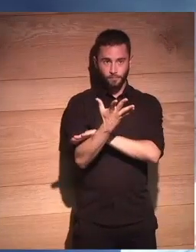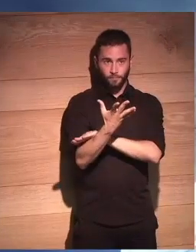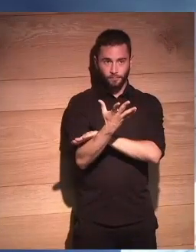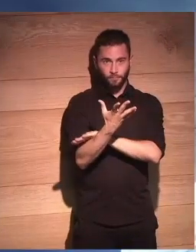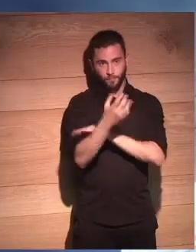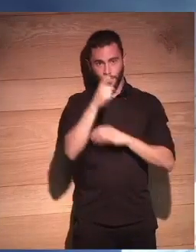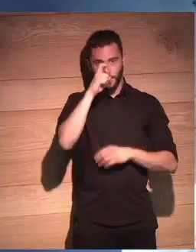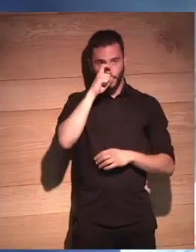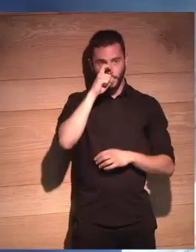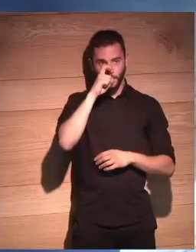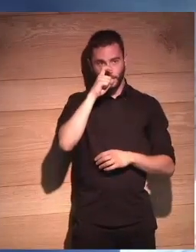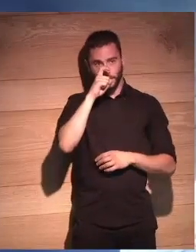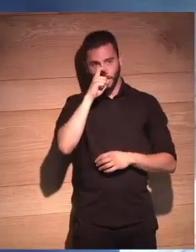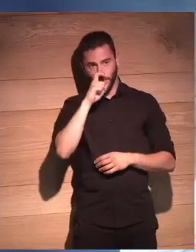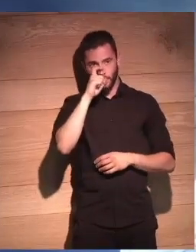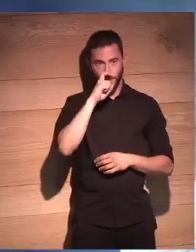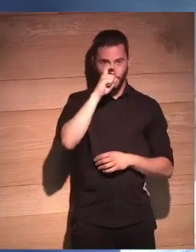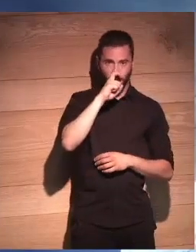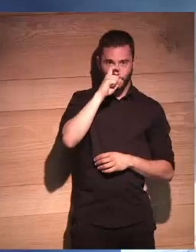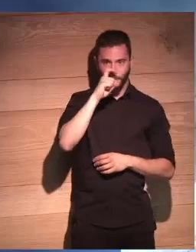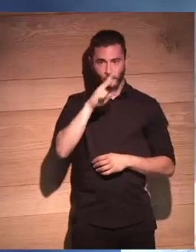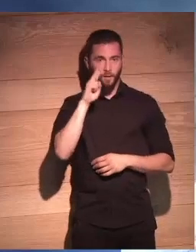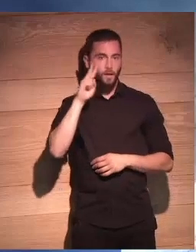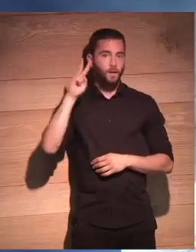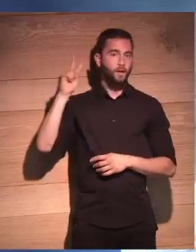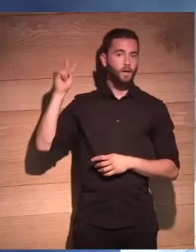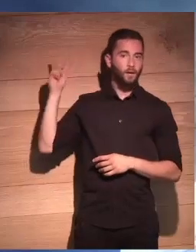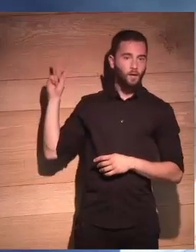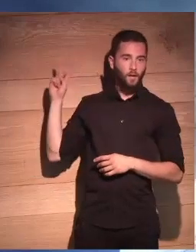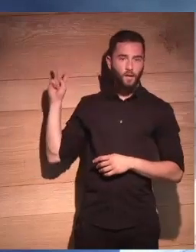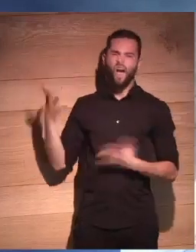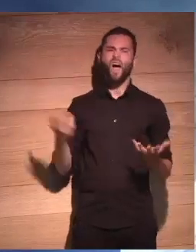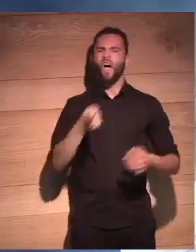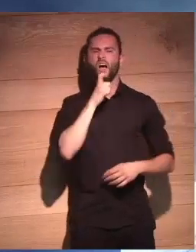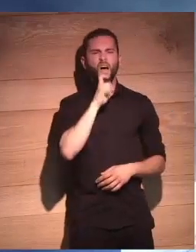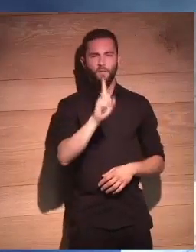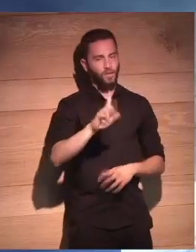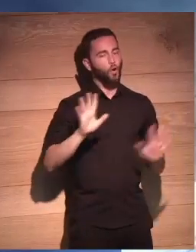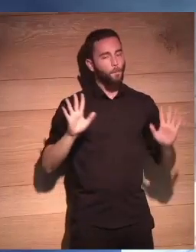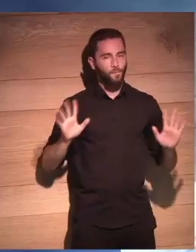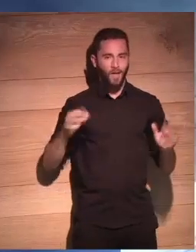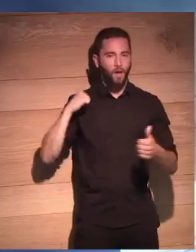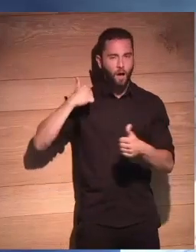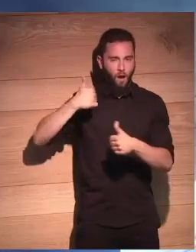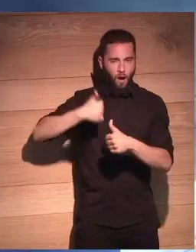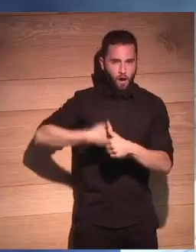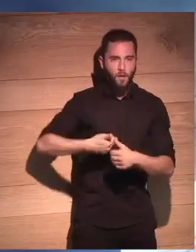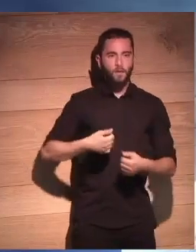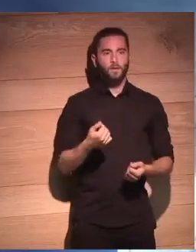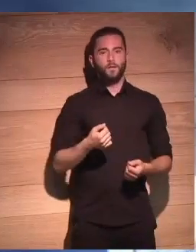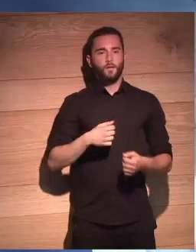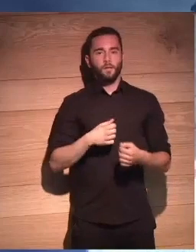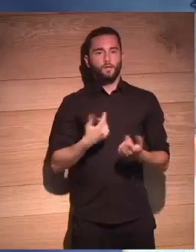siempre juega contigo, ¿no? Y mirando hacia atrás me parece, no ha sido tan difícil. Pero yo durante el viaje hice como